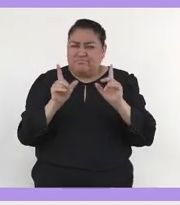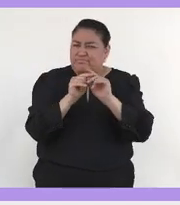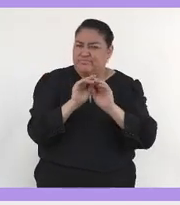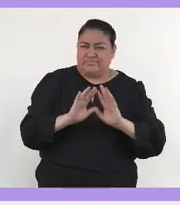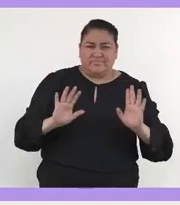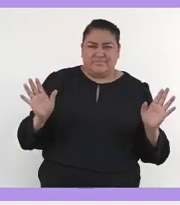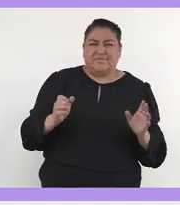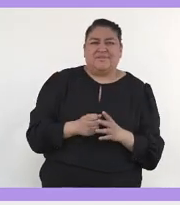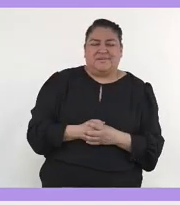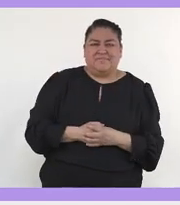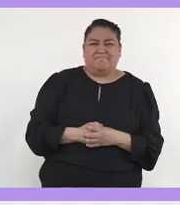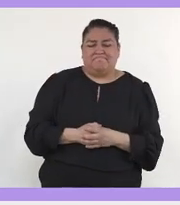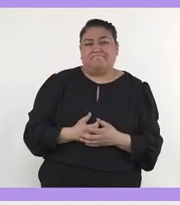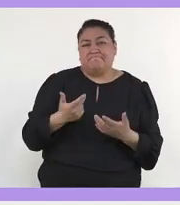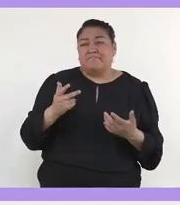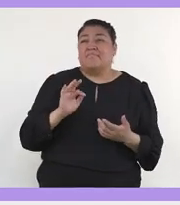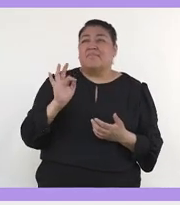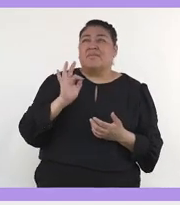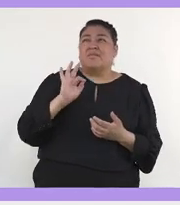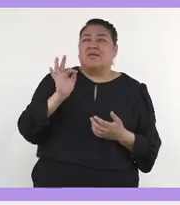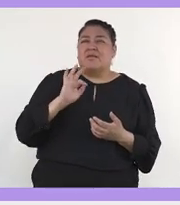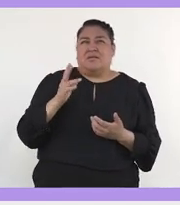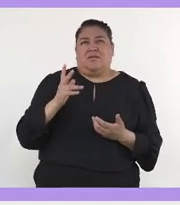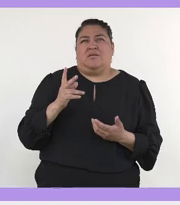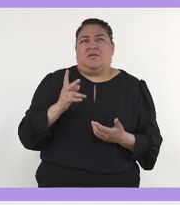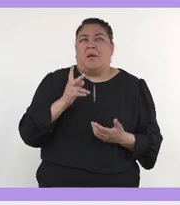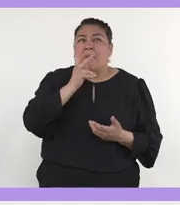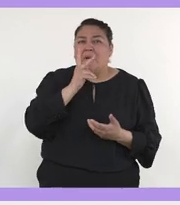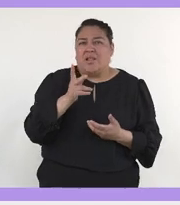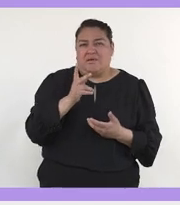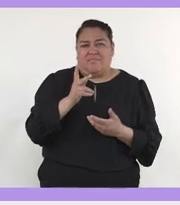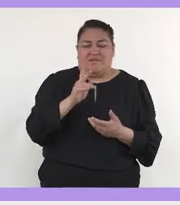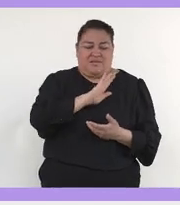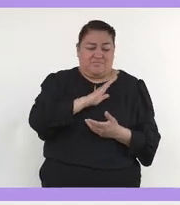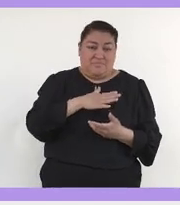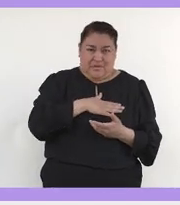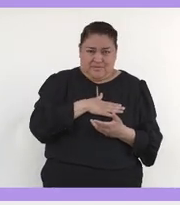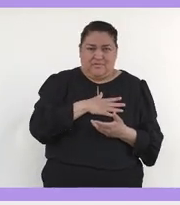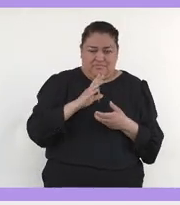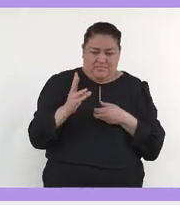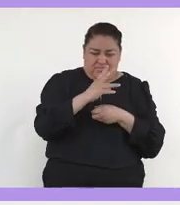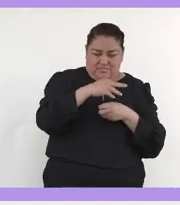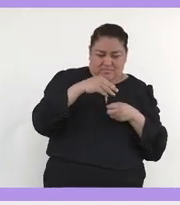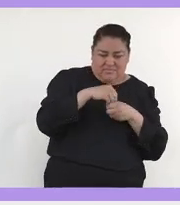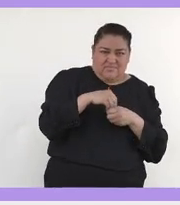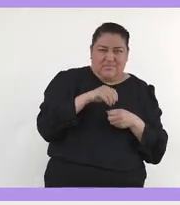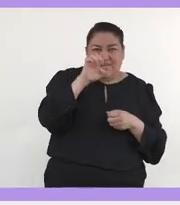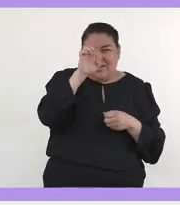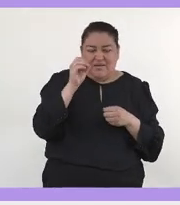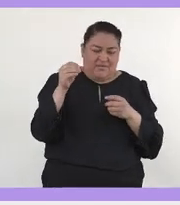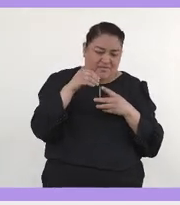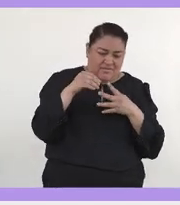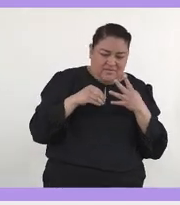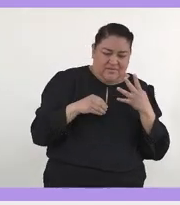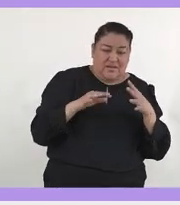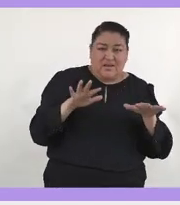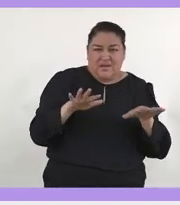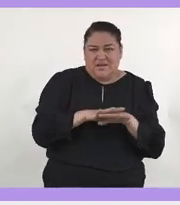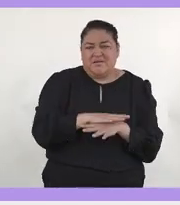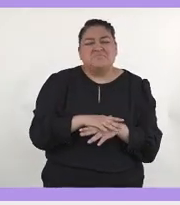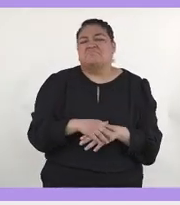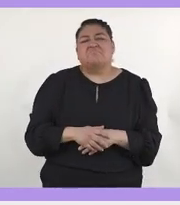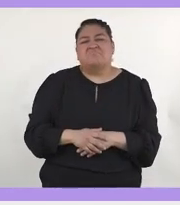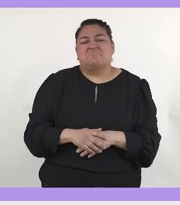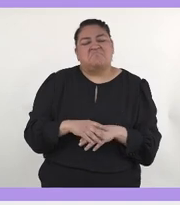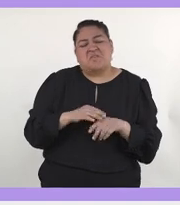si este ya se va a quedar si el lenguaje incluyente se va a quedar para siempre ya este esto no va a cambiar pues no la vano creo que sea así